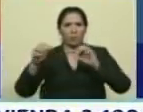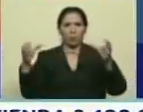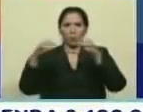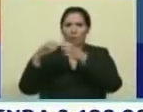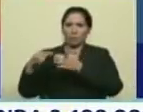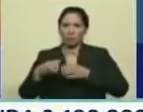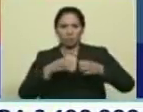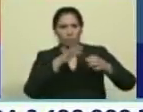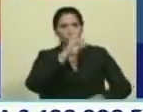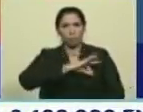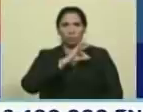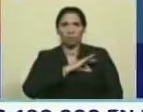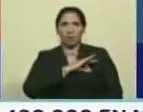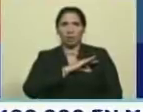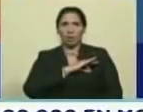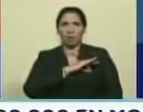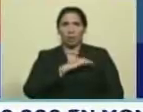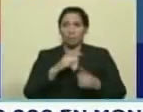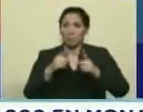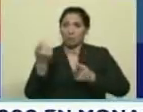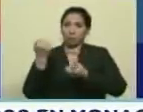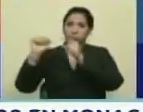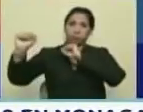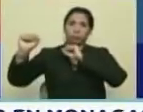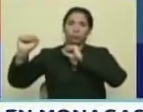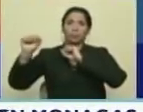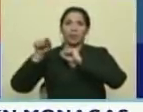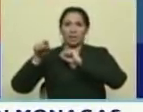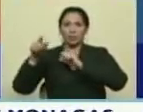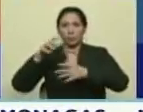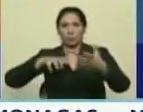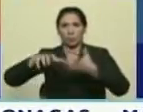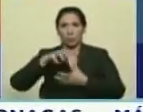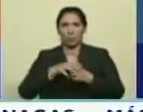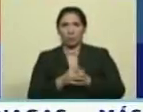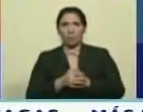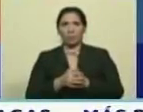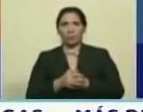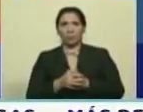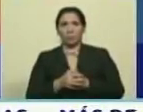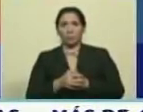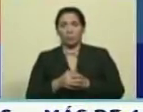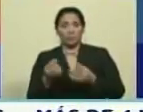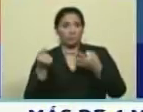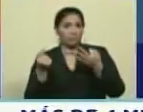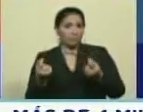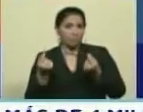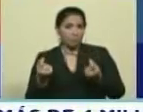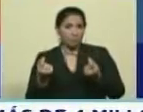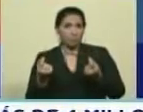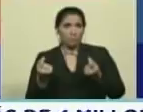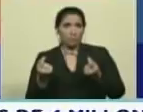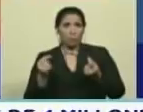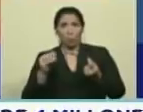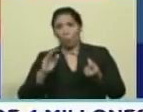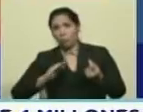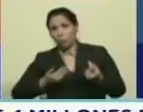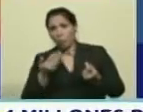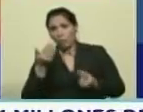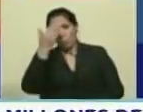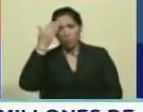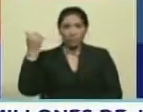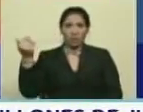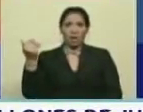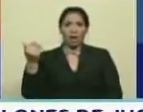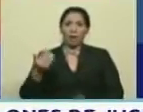región para enfrentar estos desafíos. Y ni por un momento podemos olvidar la más importante y vital de las tareas